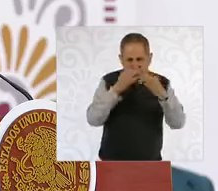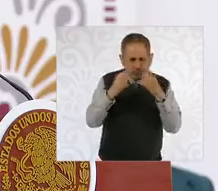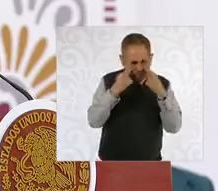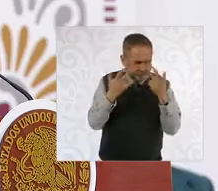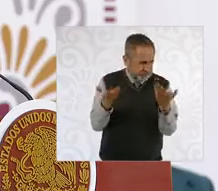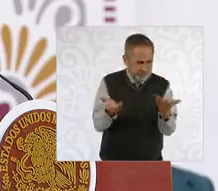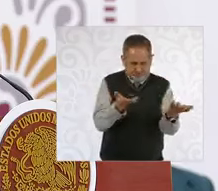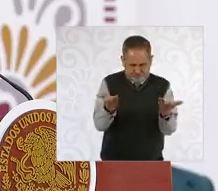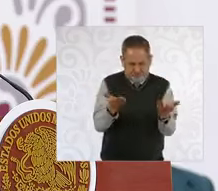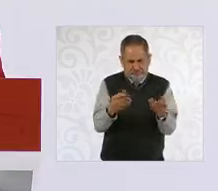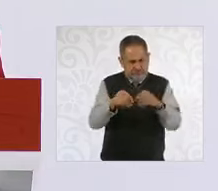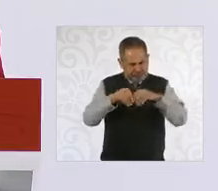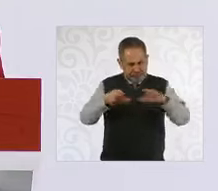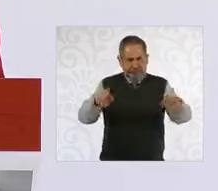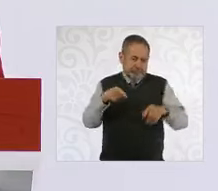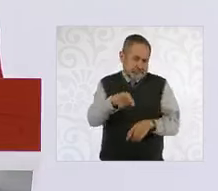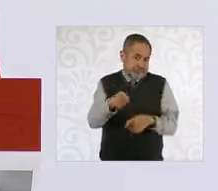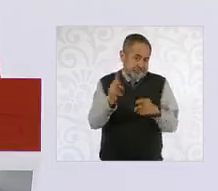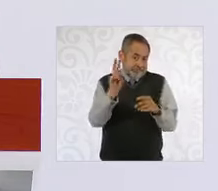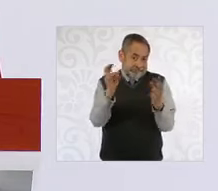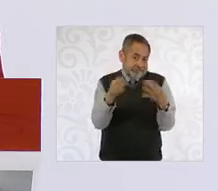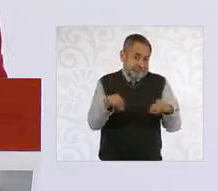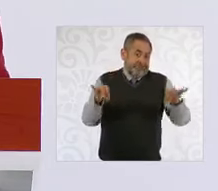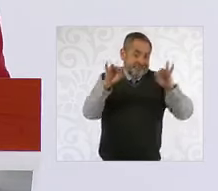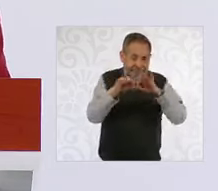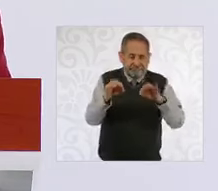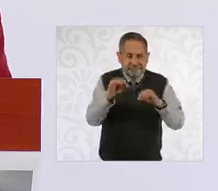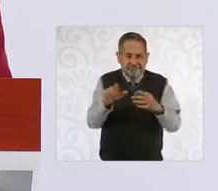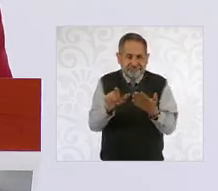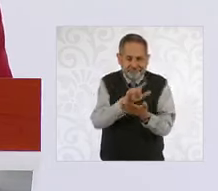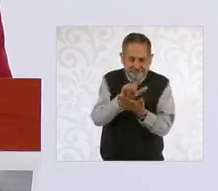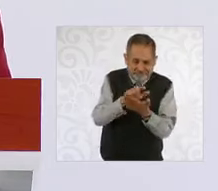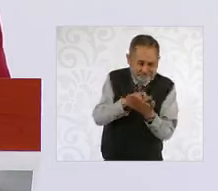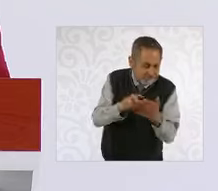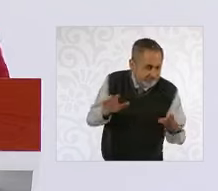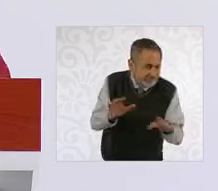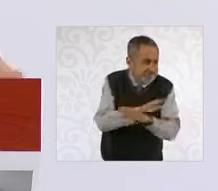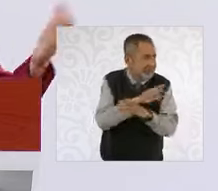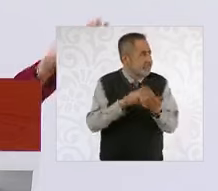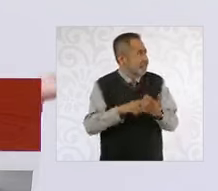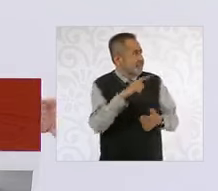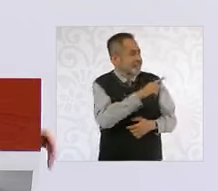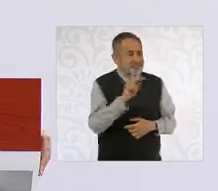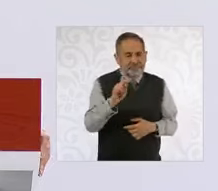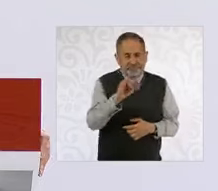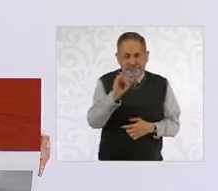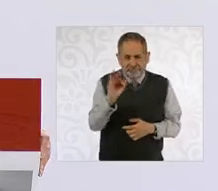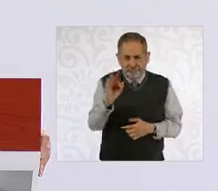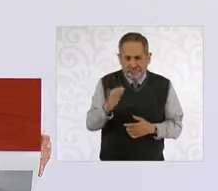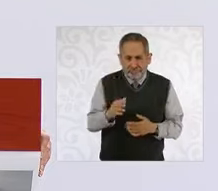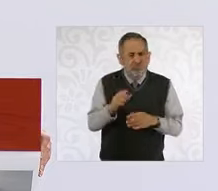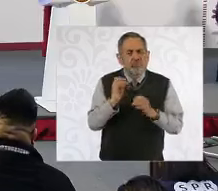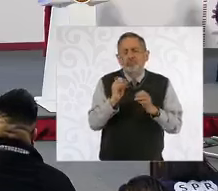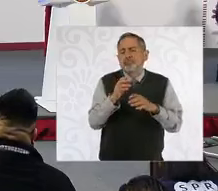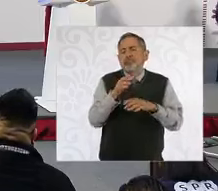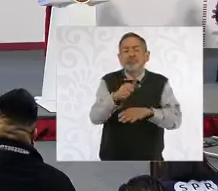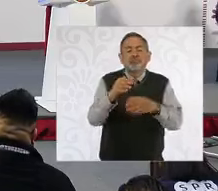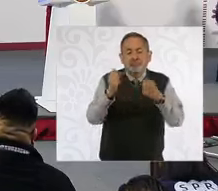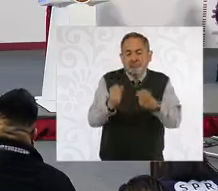tan profundo y tan importante como la reforma al Poder Judicial. O sobre el tema de seguridad,